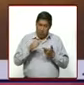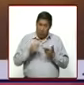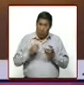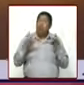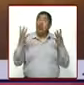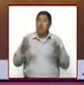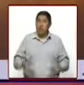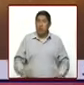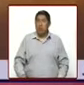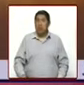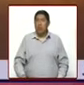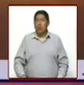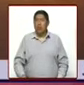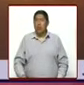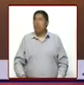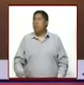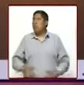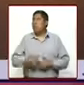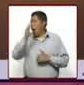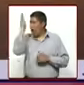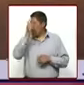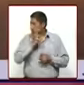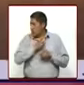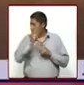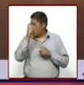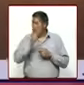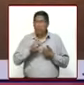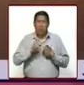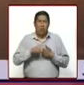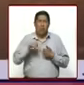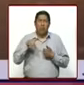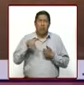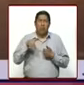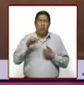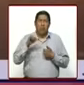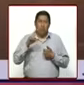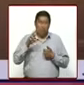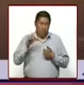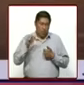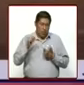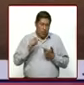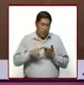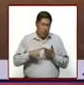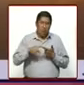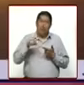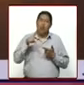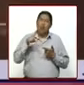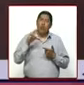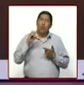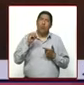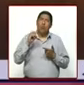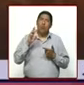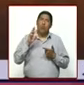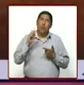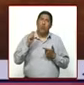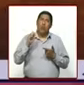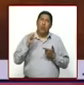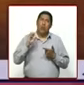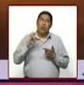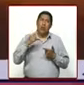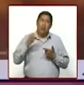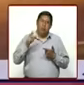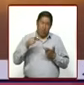afectadas? La más afectada está entre Las Piedras, Gonzalo Moreno y Portachuelo, Miraflores. Pero